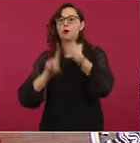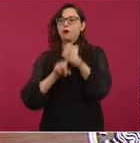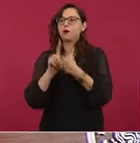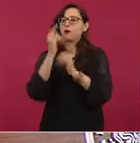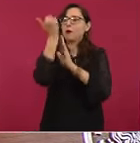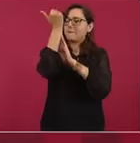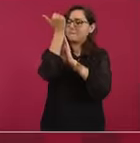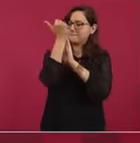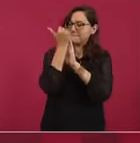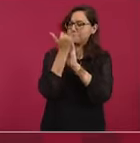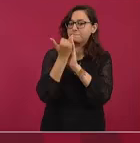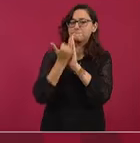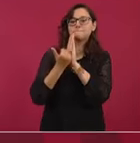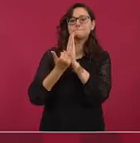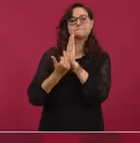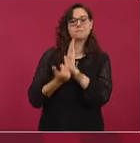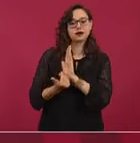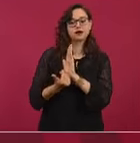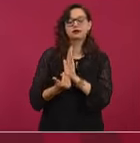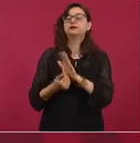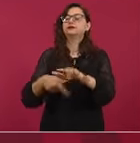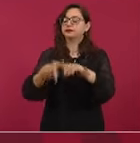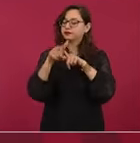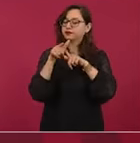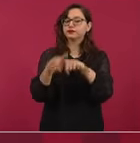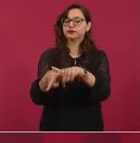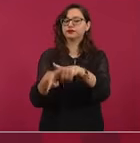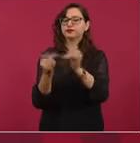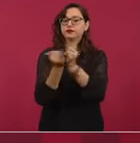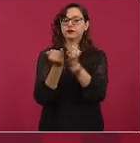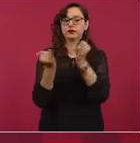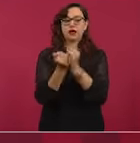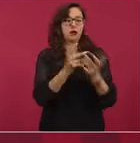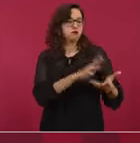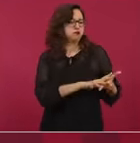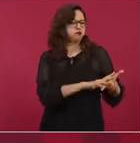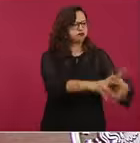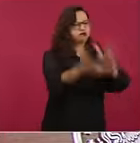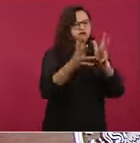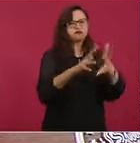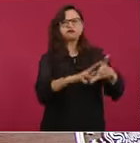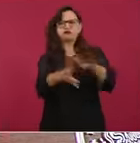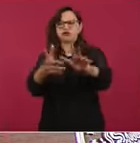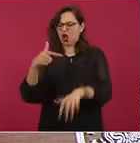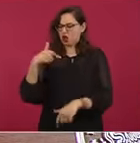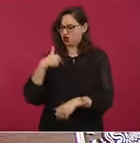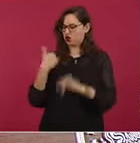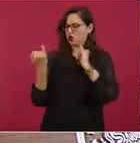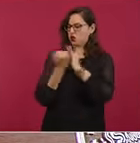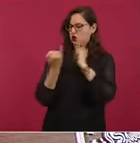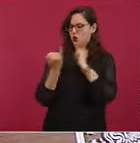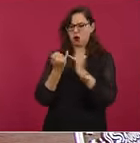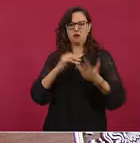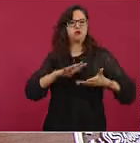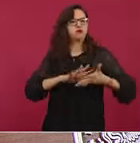Y vamos a seguir con lo mismo, porque no se puede enfrentar la violencia con la violencia. Es mucha la